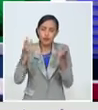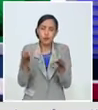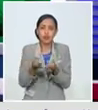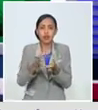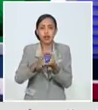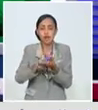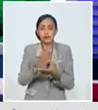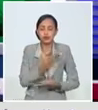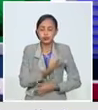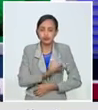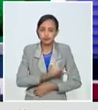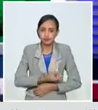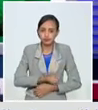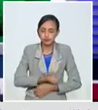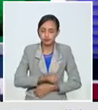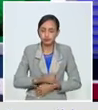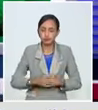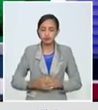y amistades.